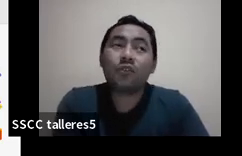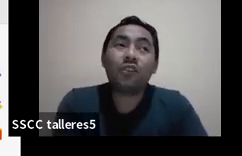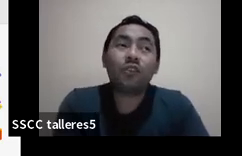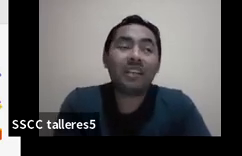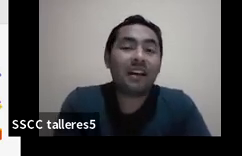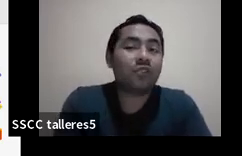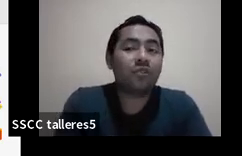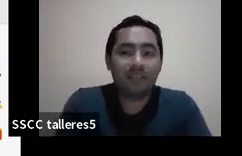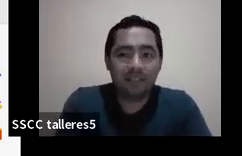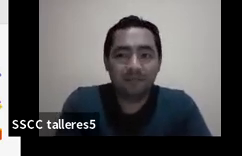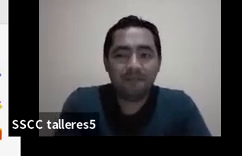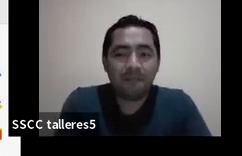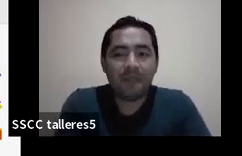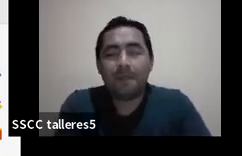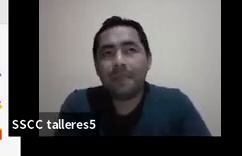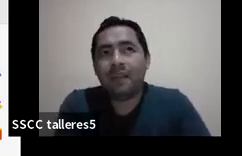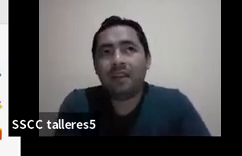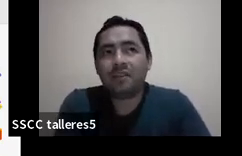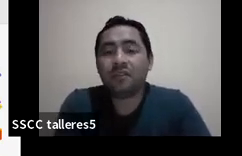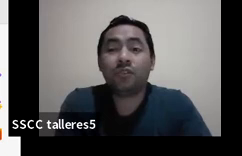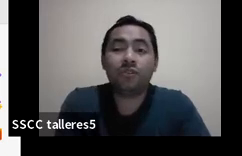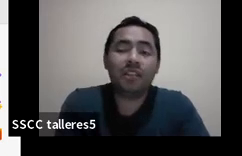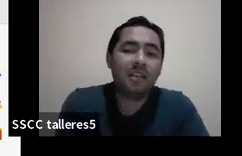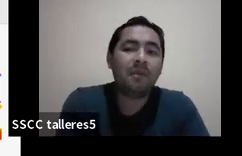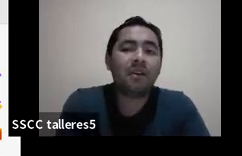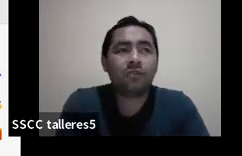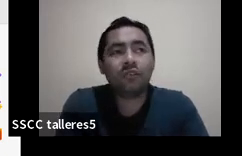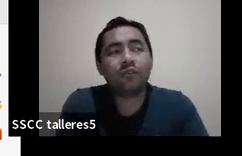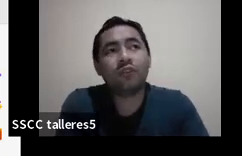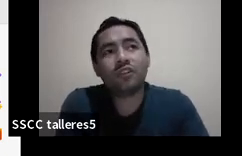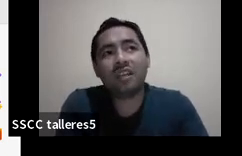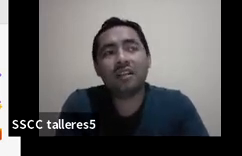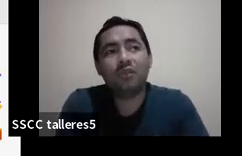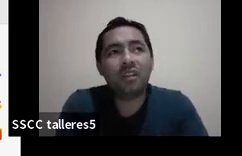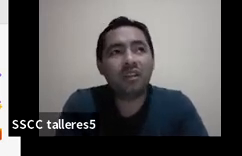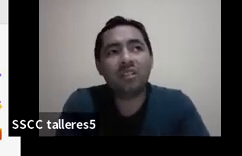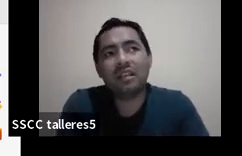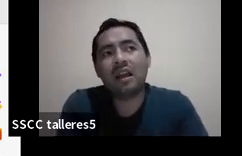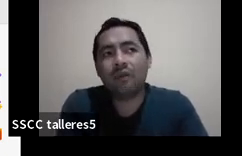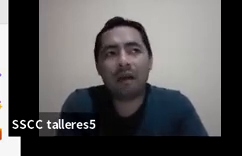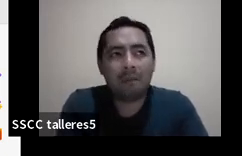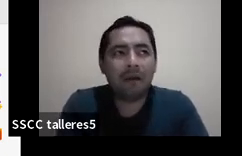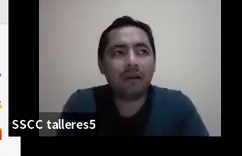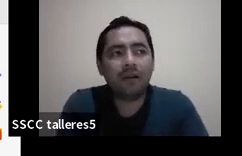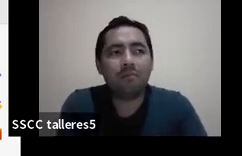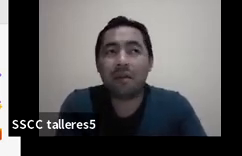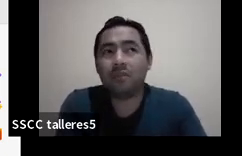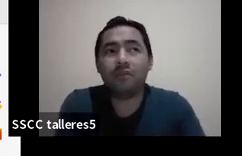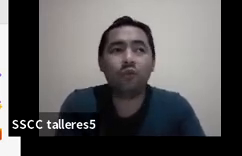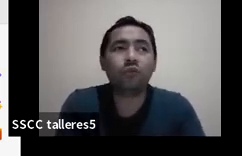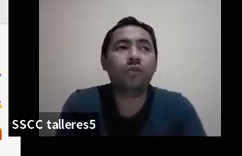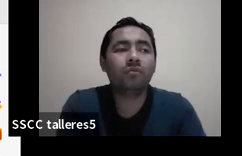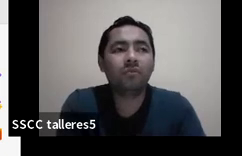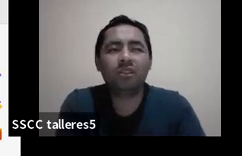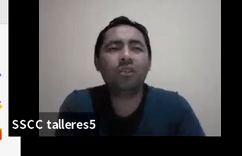¿Hay asociación de sordos en cada ciudad? Sí, ya. Hay asociación de sordos de Arequipa, asociación de sordos en Trujillo, en Chiclayo, Cajamarca, en